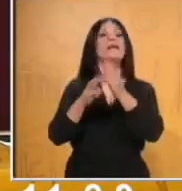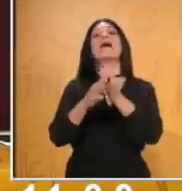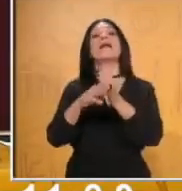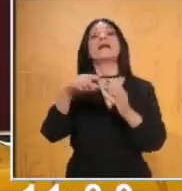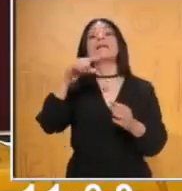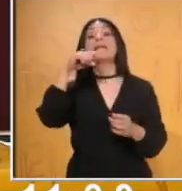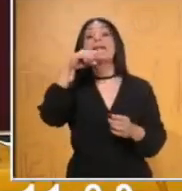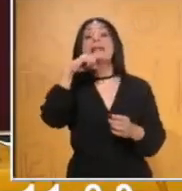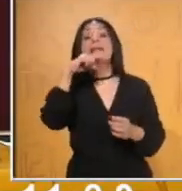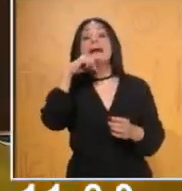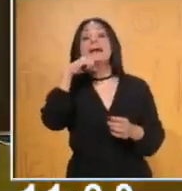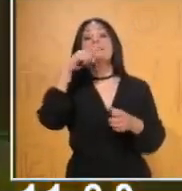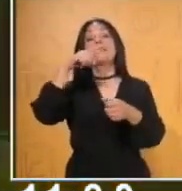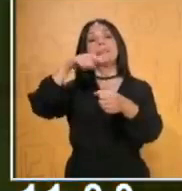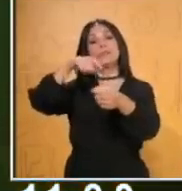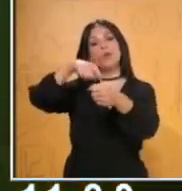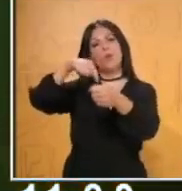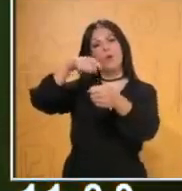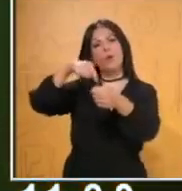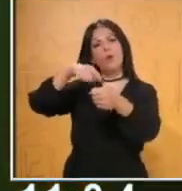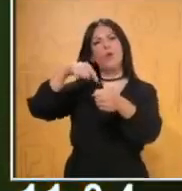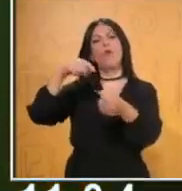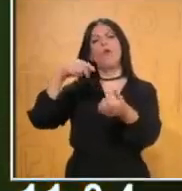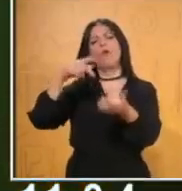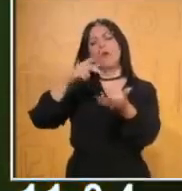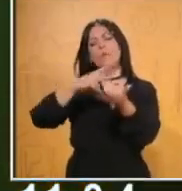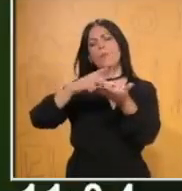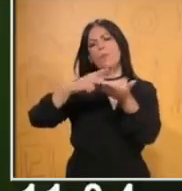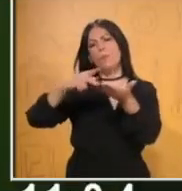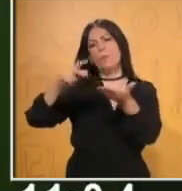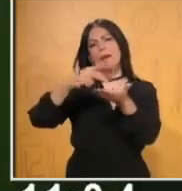lápiz, algún color, alguna pluma, ¿sí?